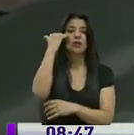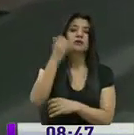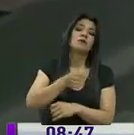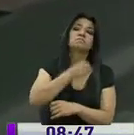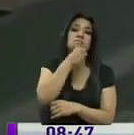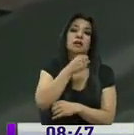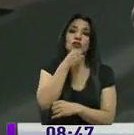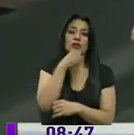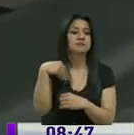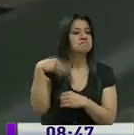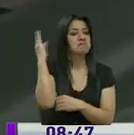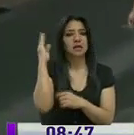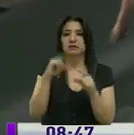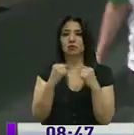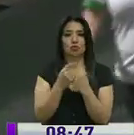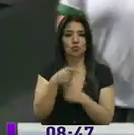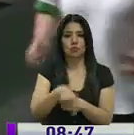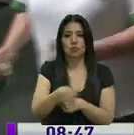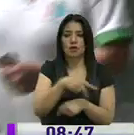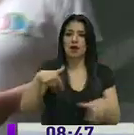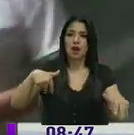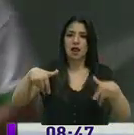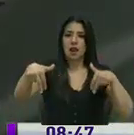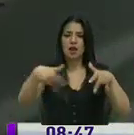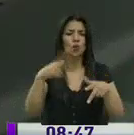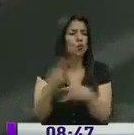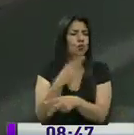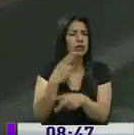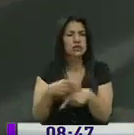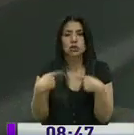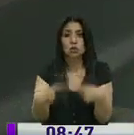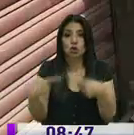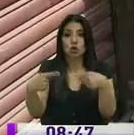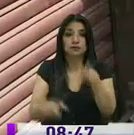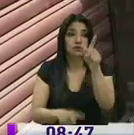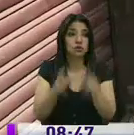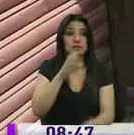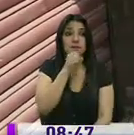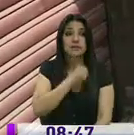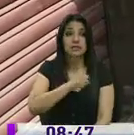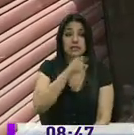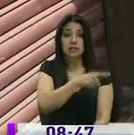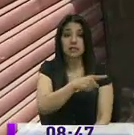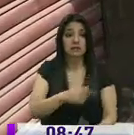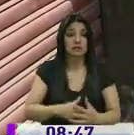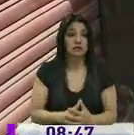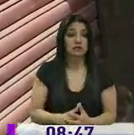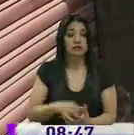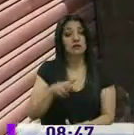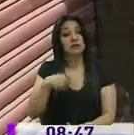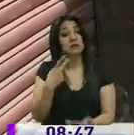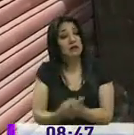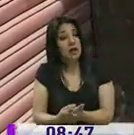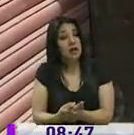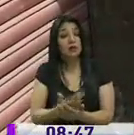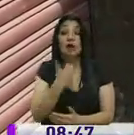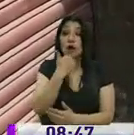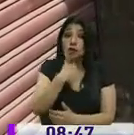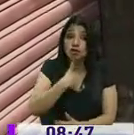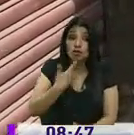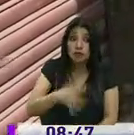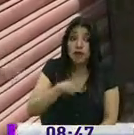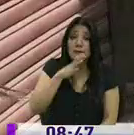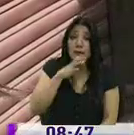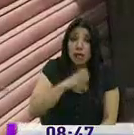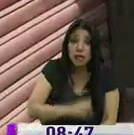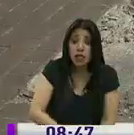en su mayoría este grupo social es el más afectado por el daño en la acera y ahí alguien puede caerse y nosotros que ya estamos